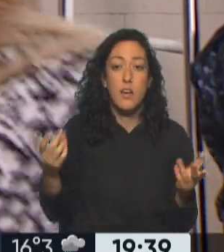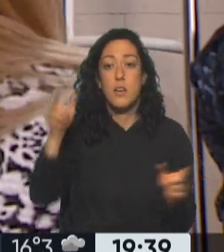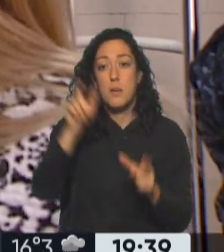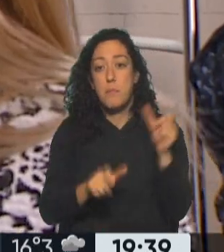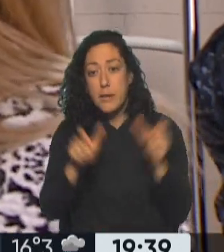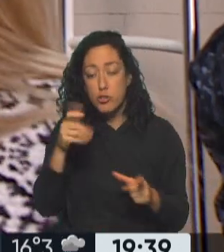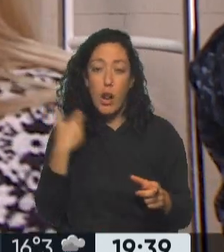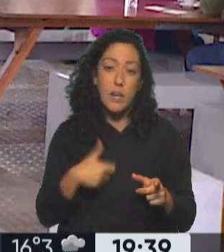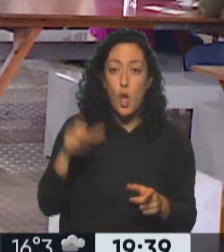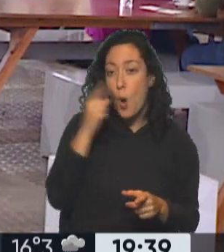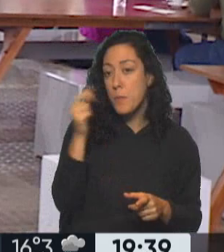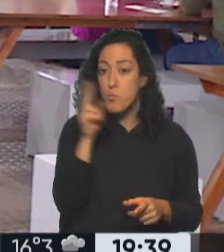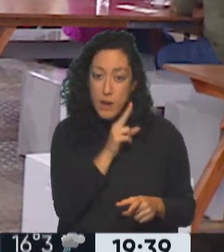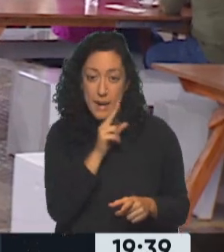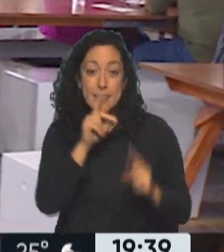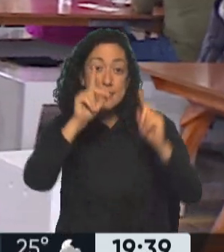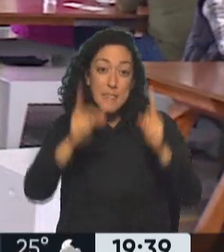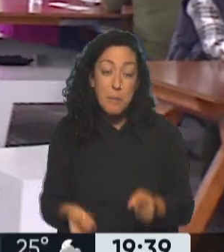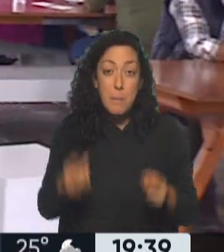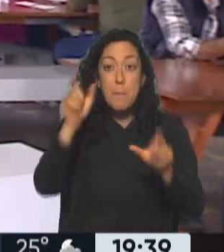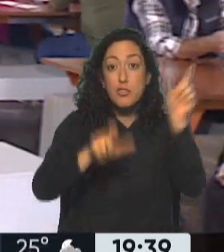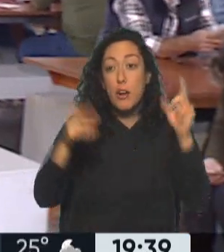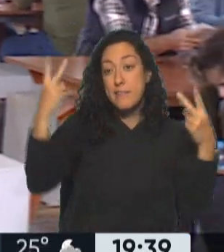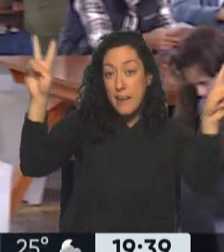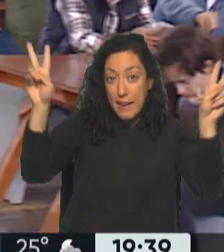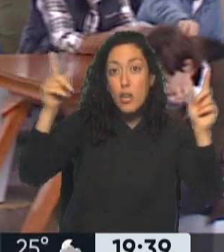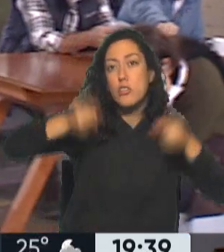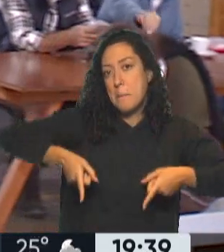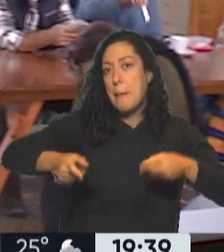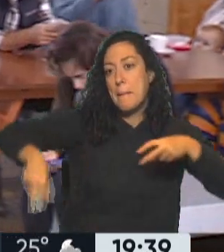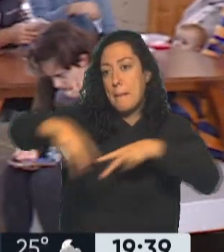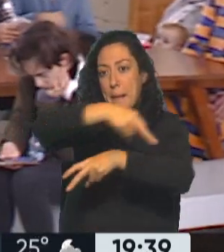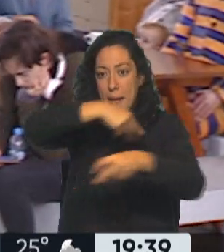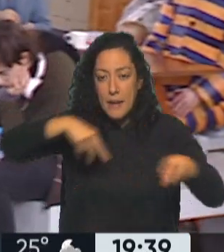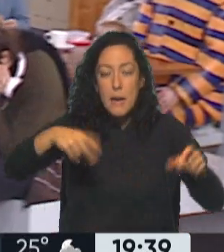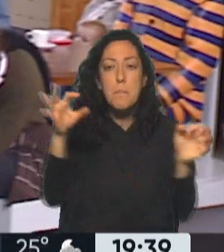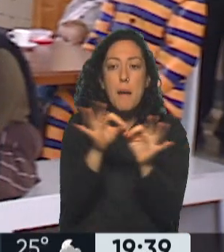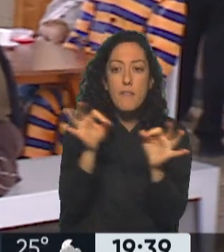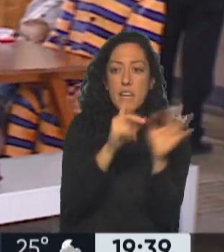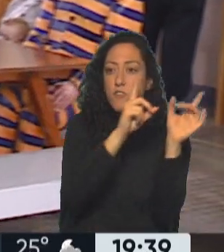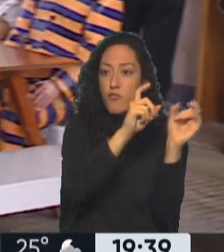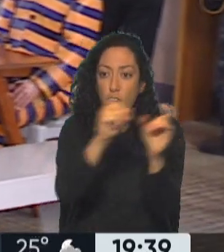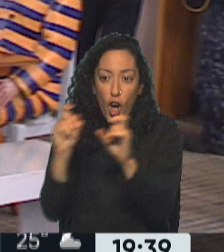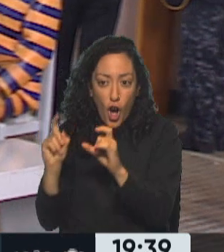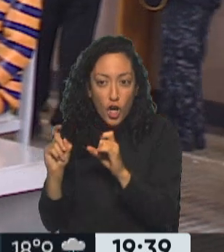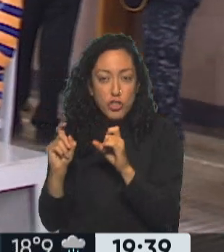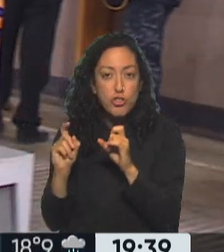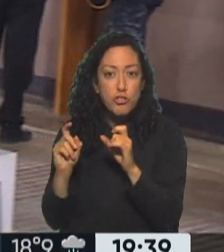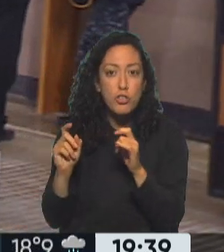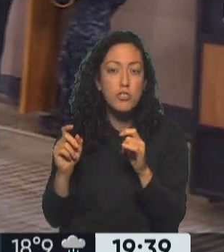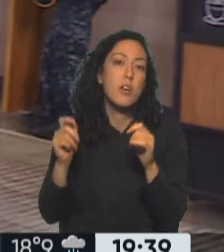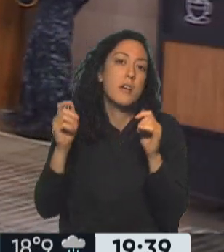muchísimos argentinos y argentinas y también muchísimos extranjeros. Y tener las fotos de Malvinas en sus paredes